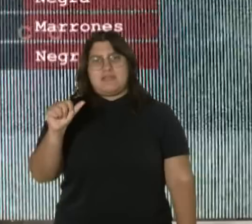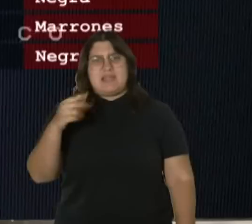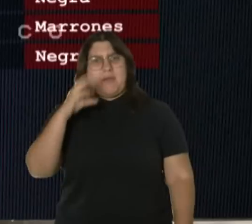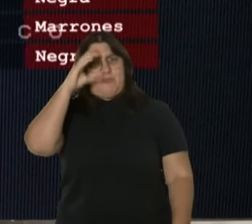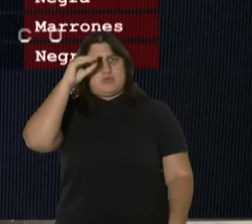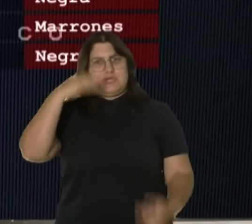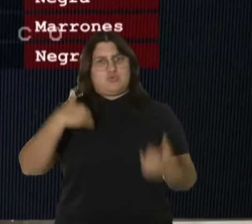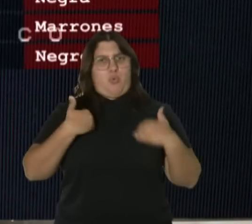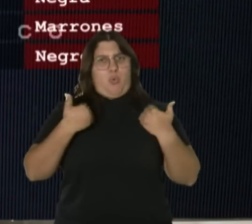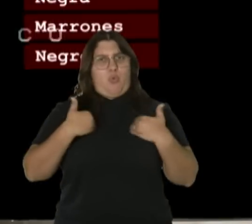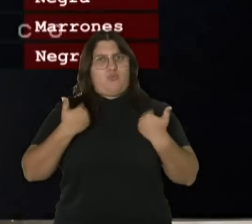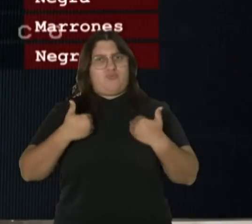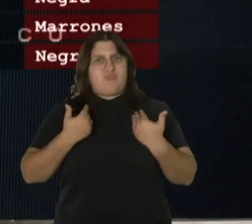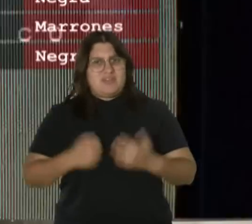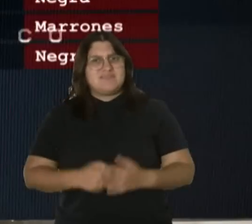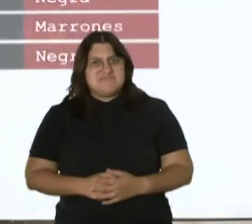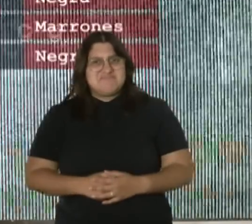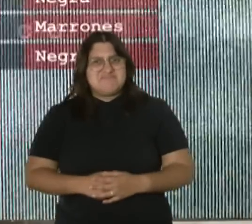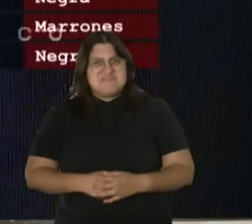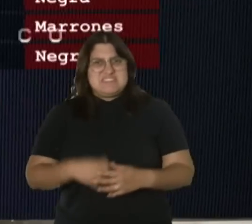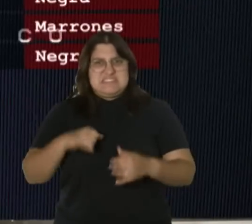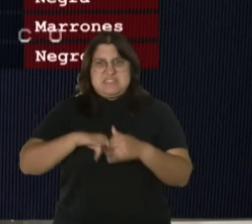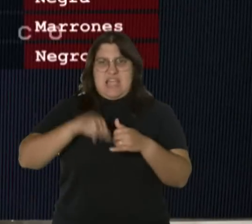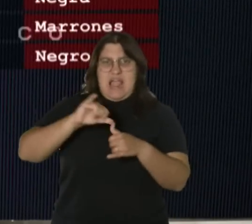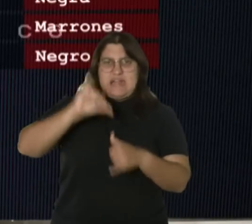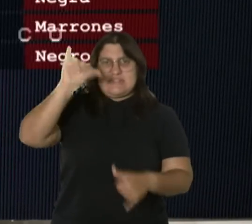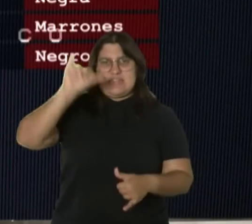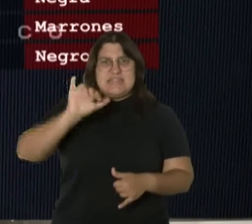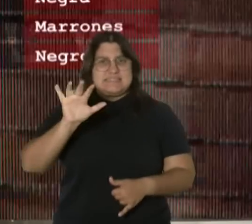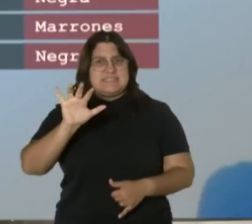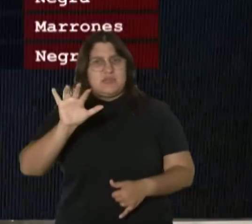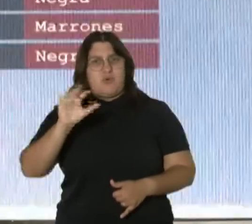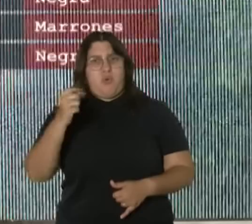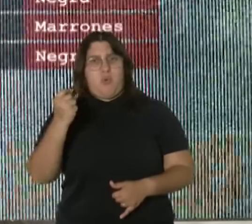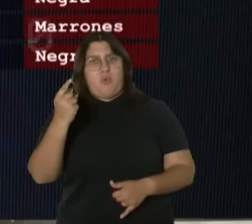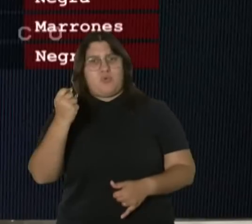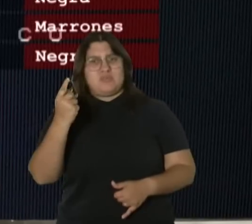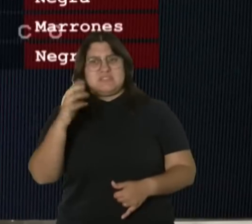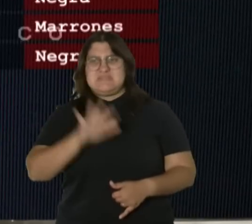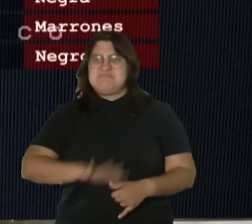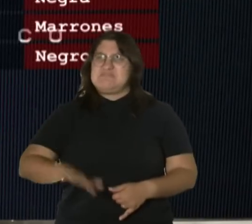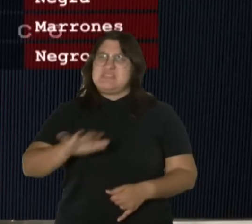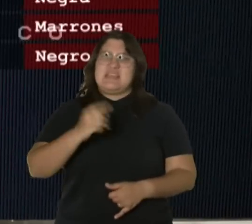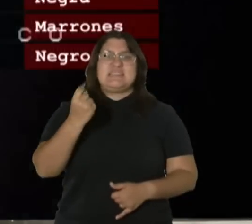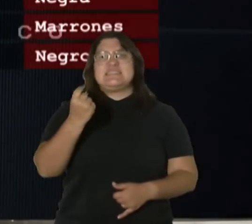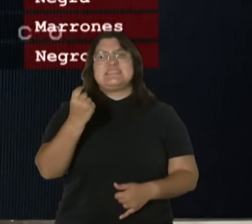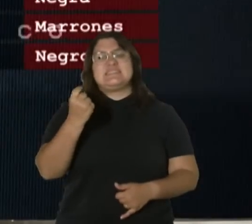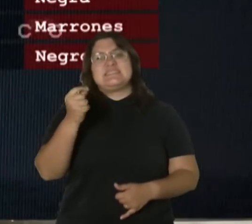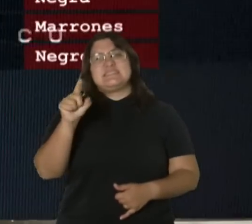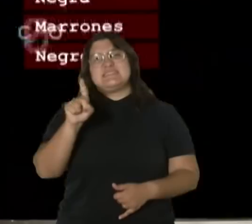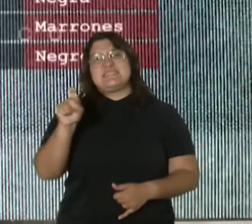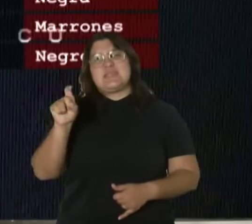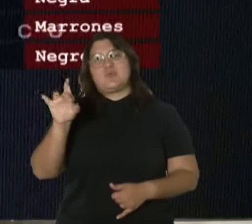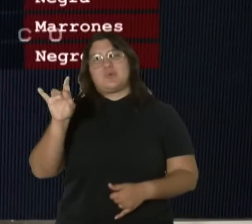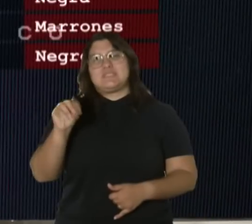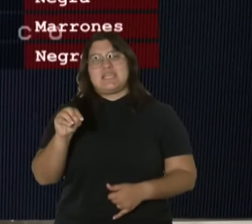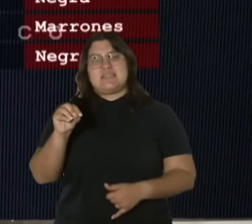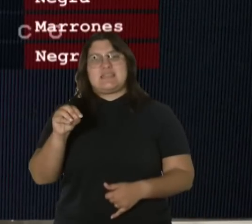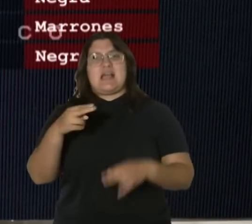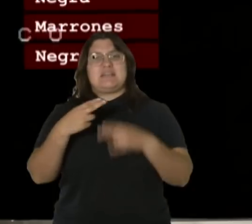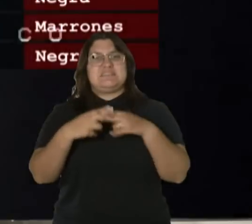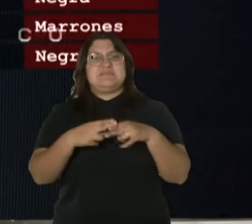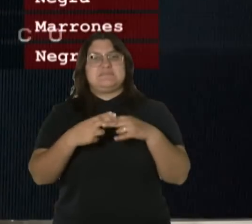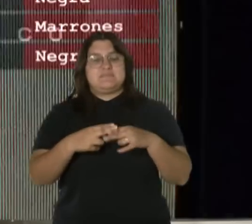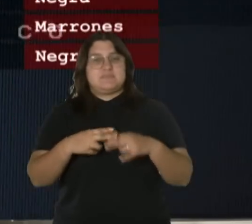bastante joven una estatura alta cinco once pesa unas 180 libras De tez negra ojos color marrón